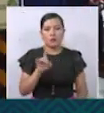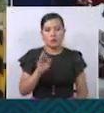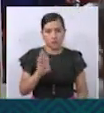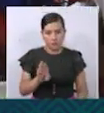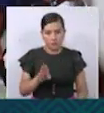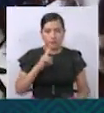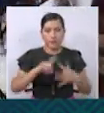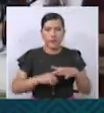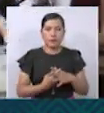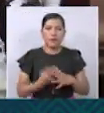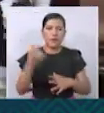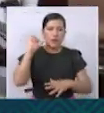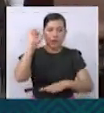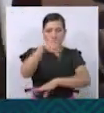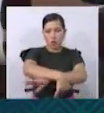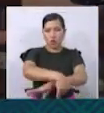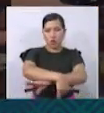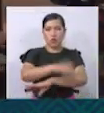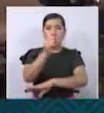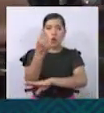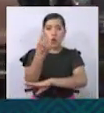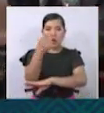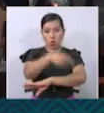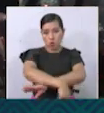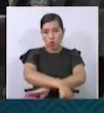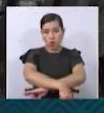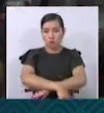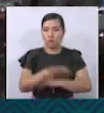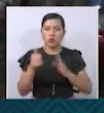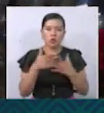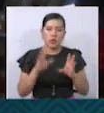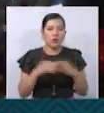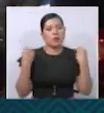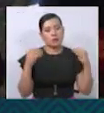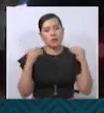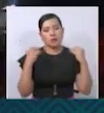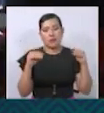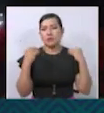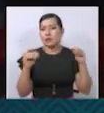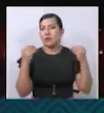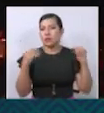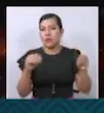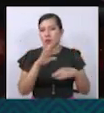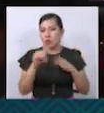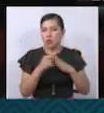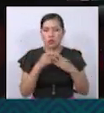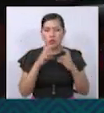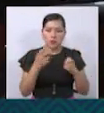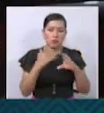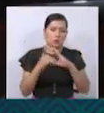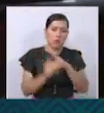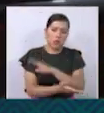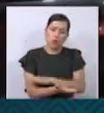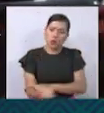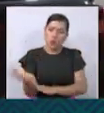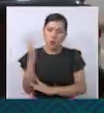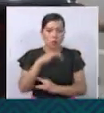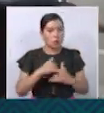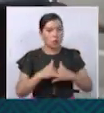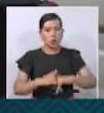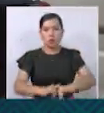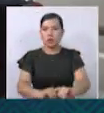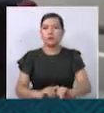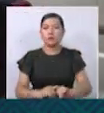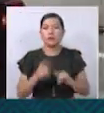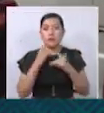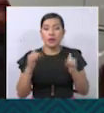las 11 de la noche ya empezaron las primeras estaciones de servicio a facturar, ¿no? Para que los despachos en sí sean continuos, eso sí, no parado en sí, en las plantas de almacenaje.